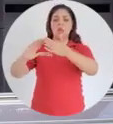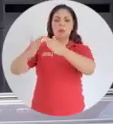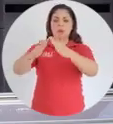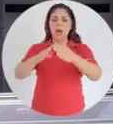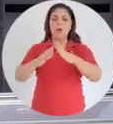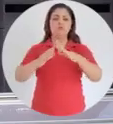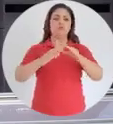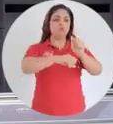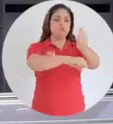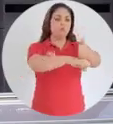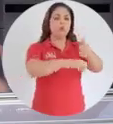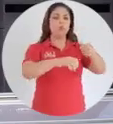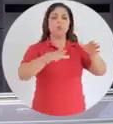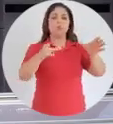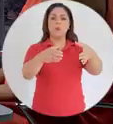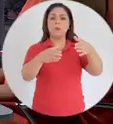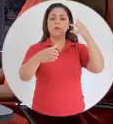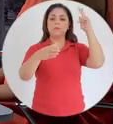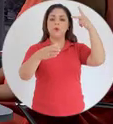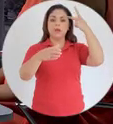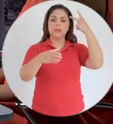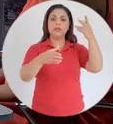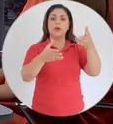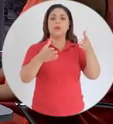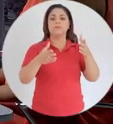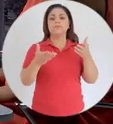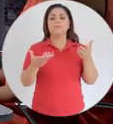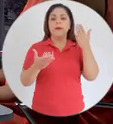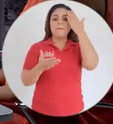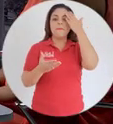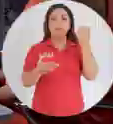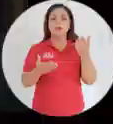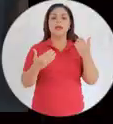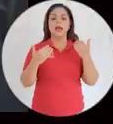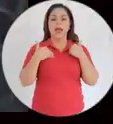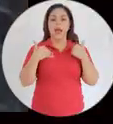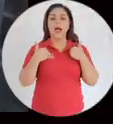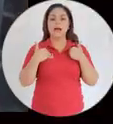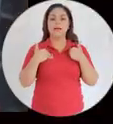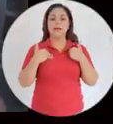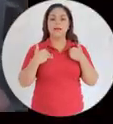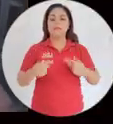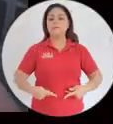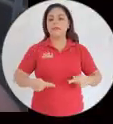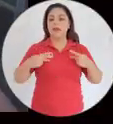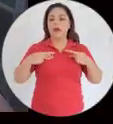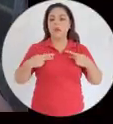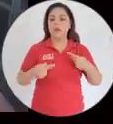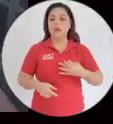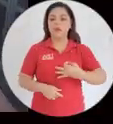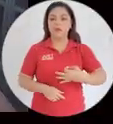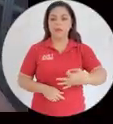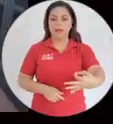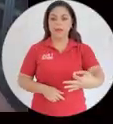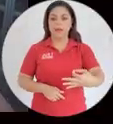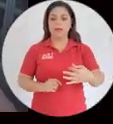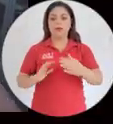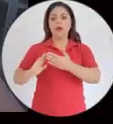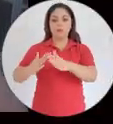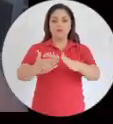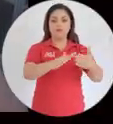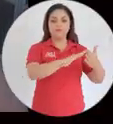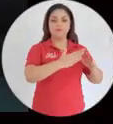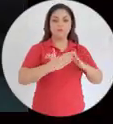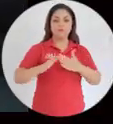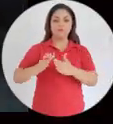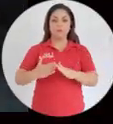grupos políticos, cuando también tenemos un escenario que es en esa vida cotidiana de la comunalidad, ¿verdad? E incluso